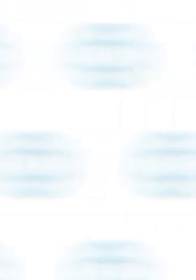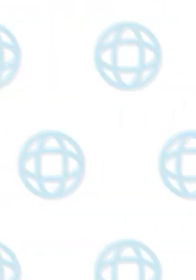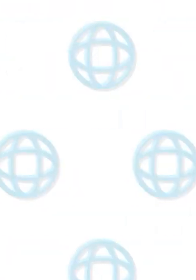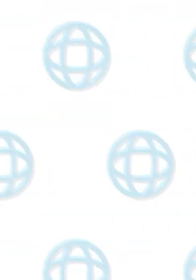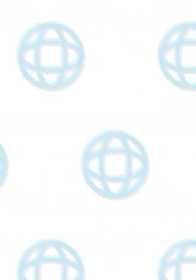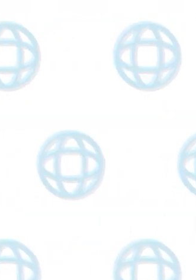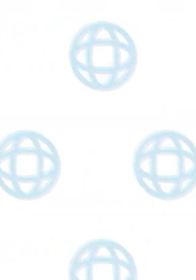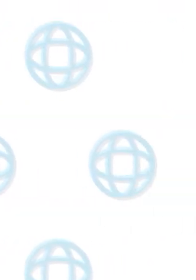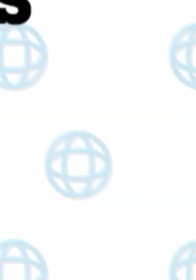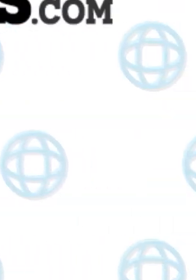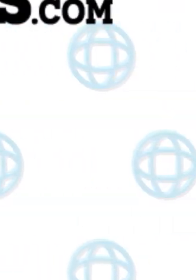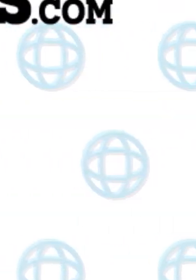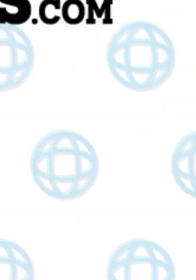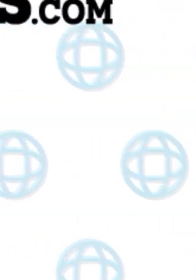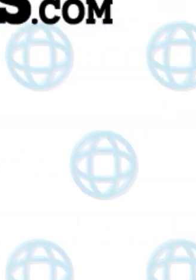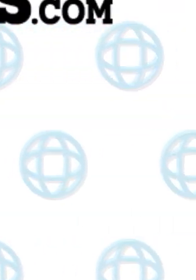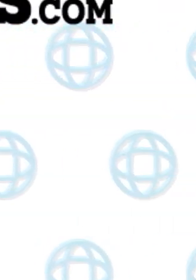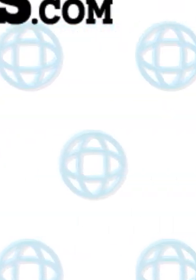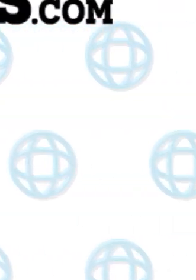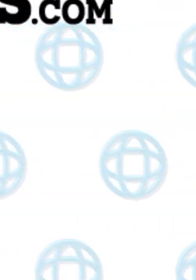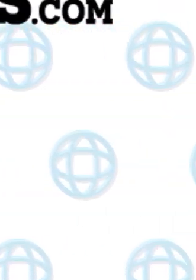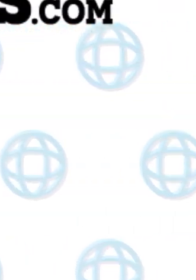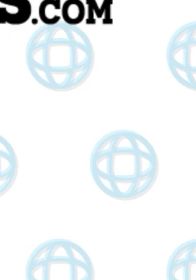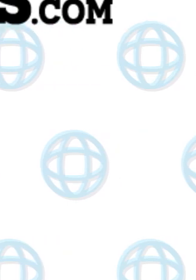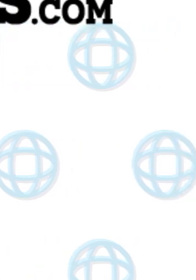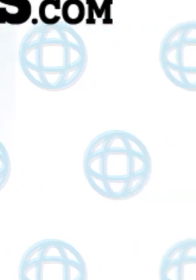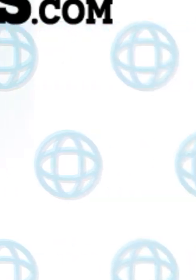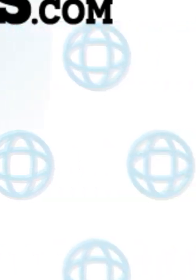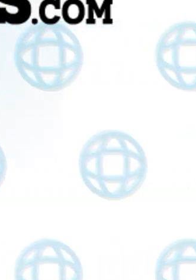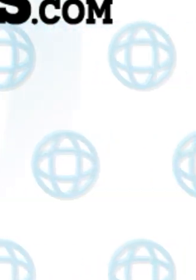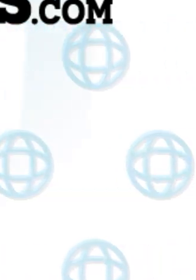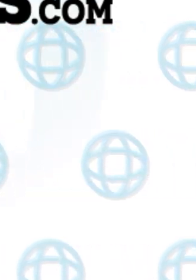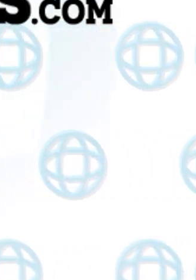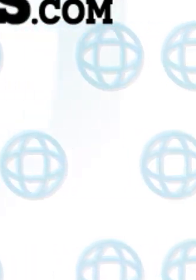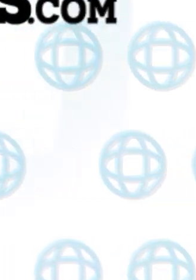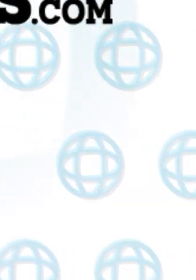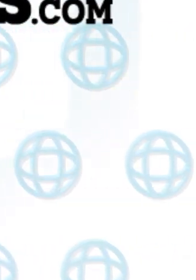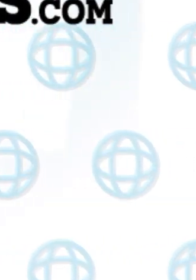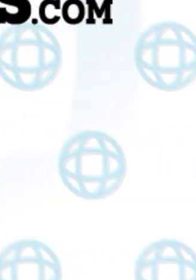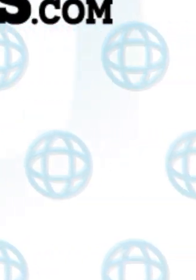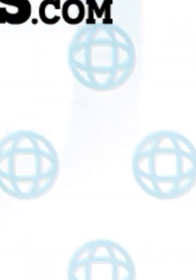Déjanos tus comentarios, suscríbete a nuestro canal y activa las notificaciones.